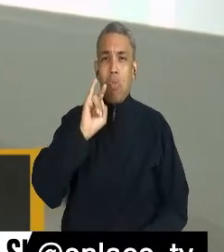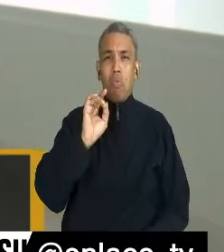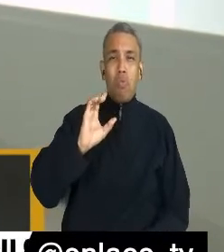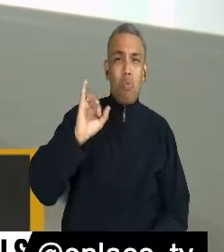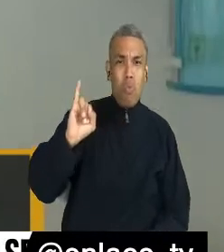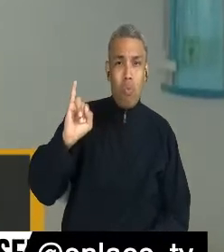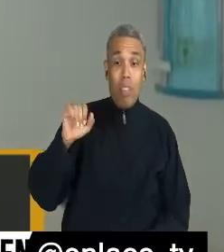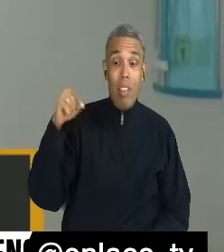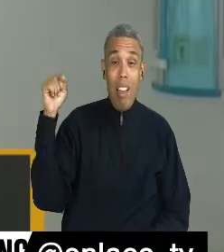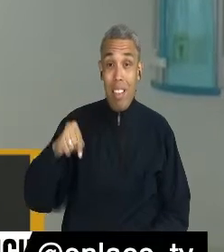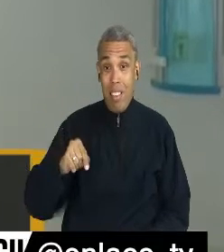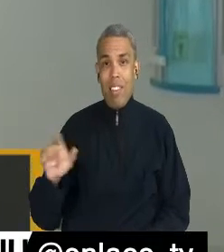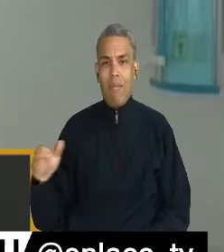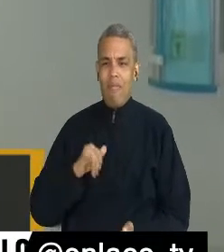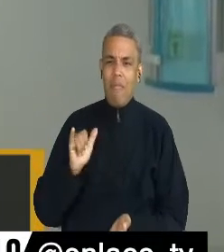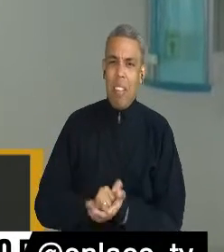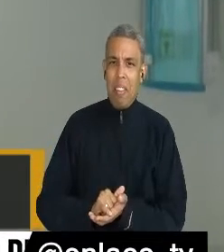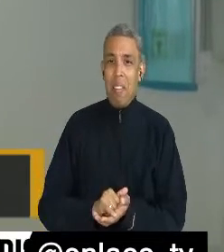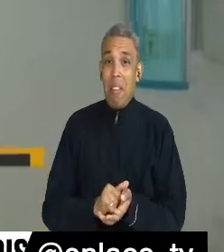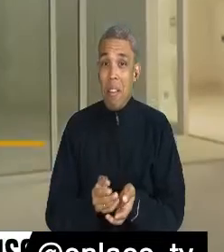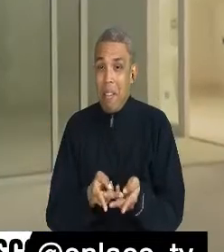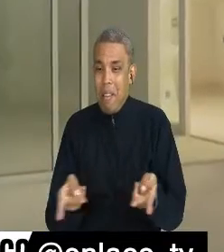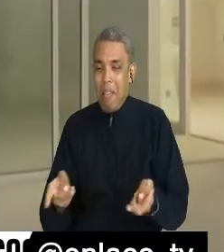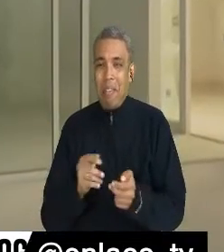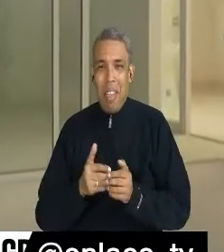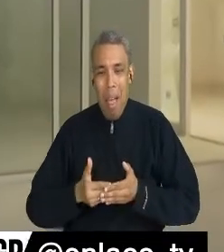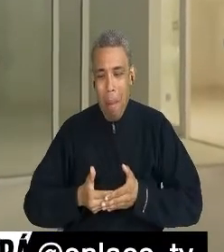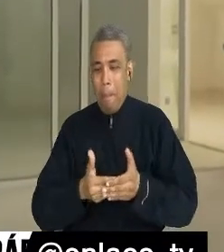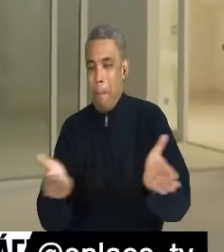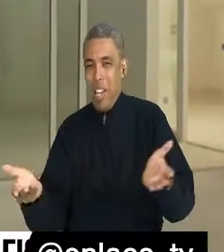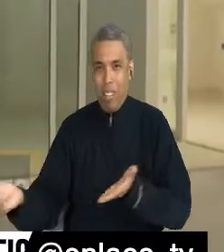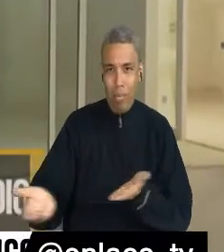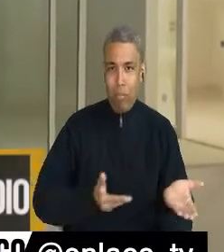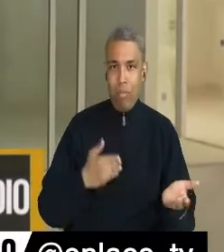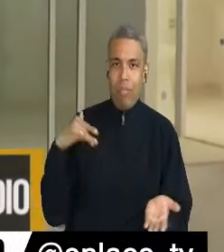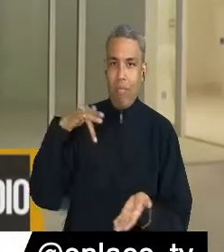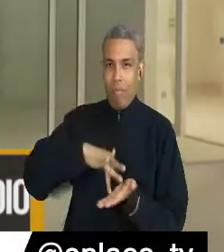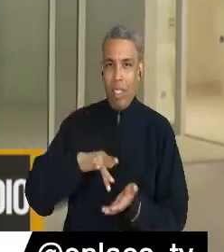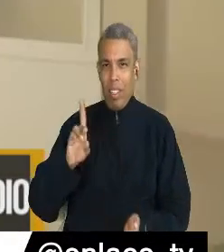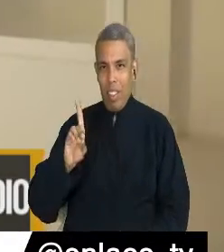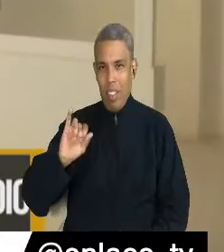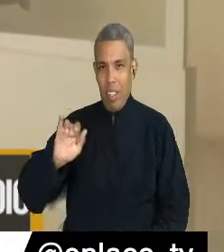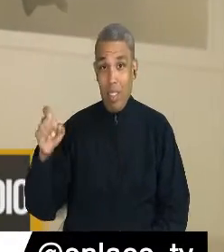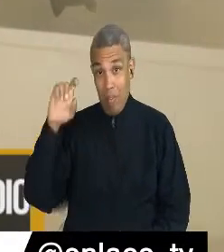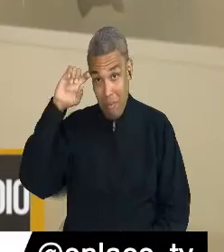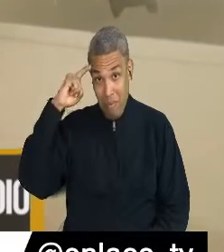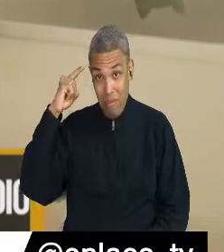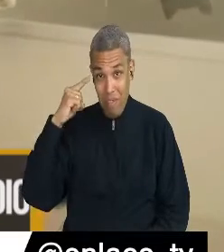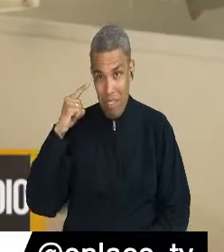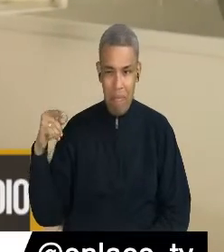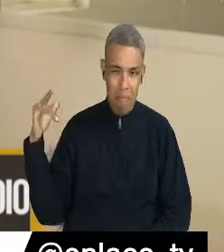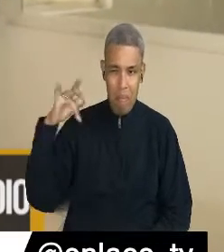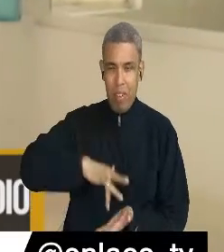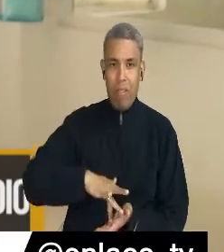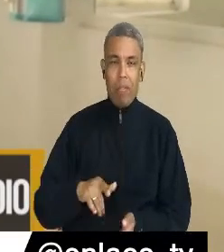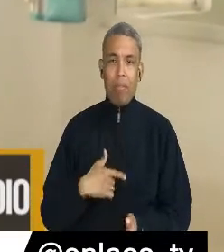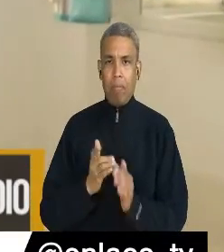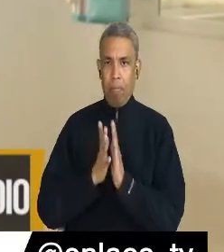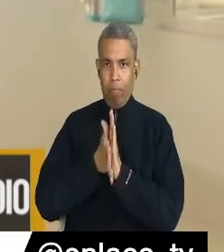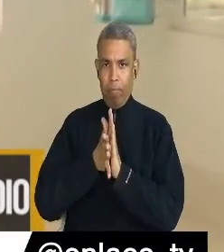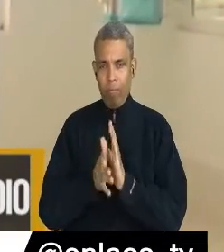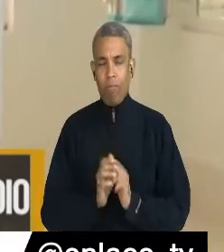divierta veras amado será inaugurada este martes 26 de abril la unidad de cuidados intensivos del hospital regional del magdalena medio la sobre las 10 de la